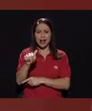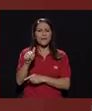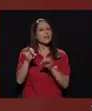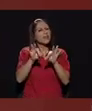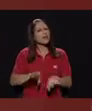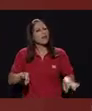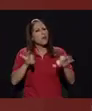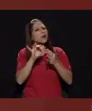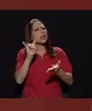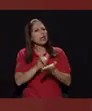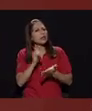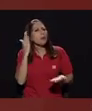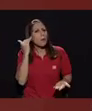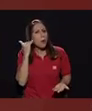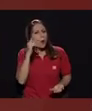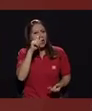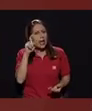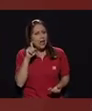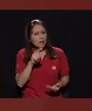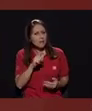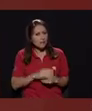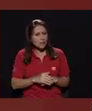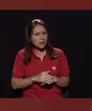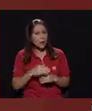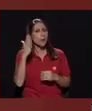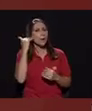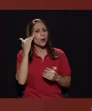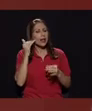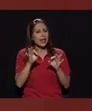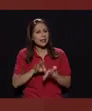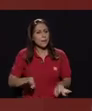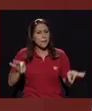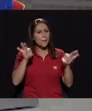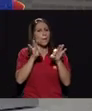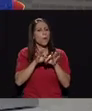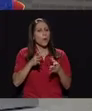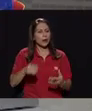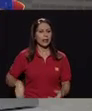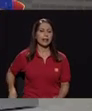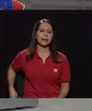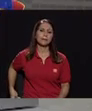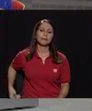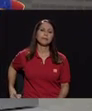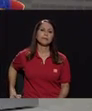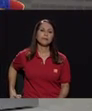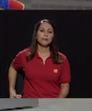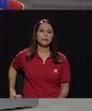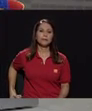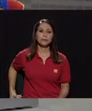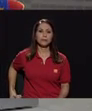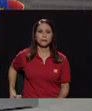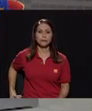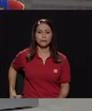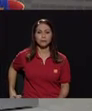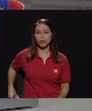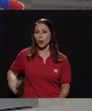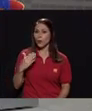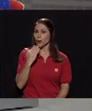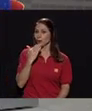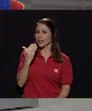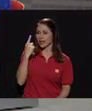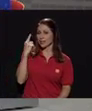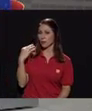esto? ¿Por qué es importante que un sitio sea Ramsar? Bueno, muchas gracias